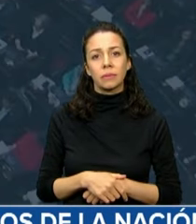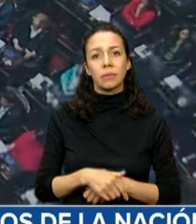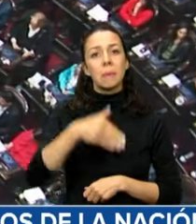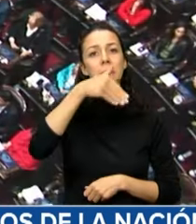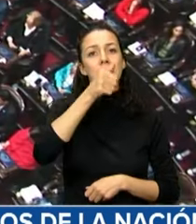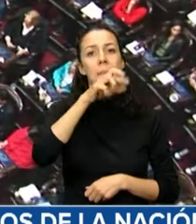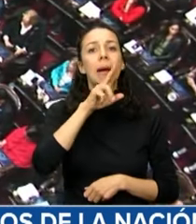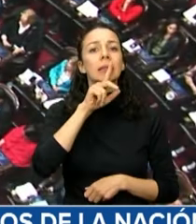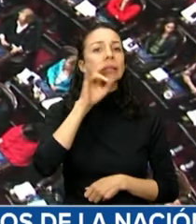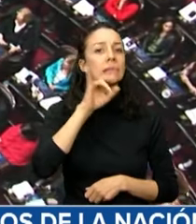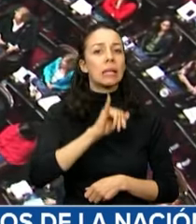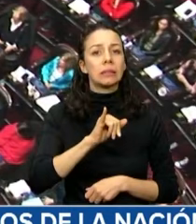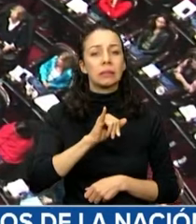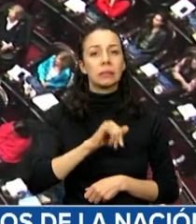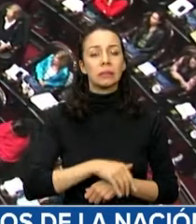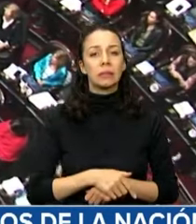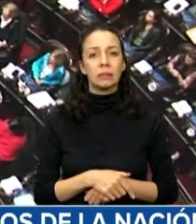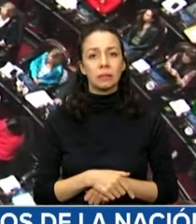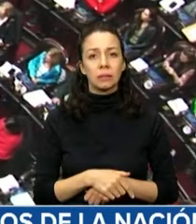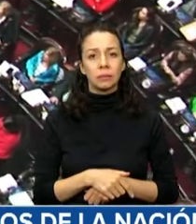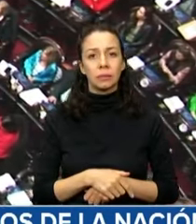Álvaro Martínez,